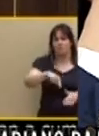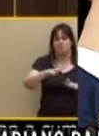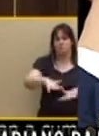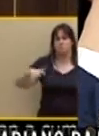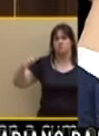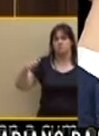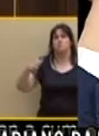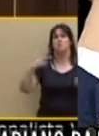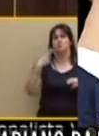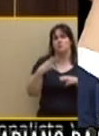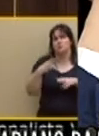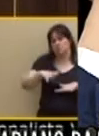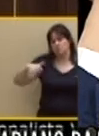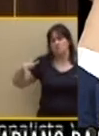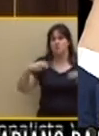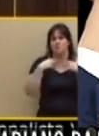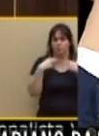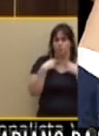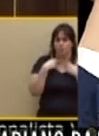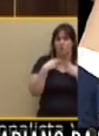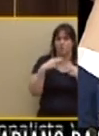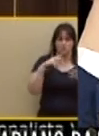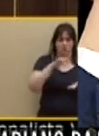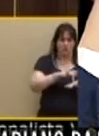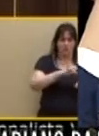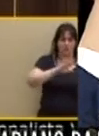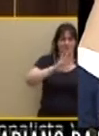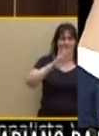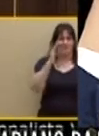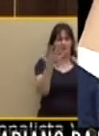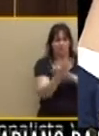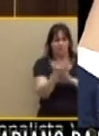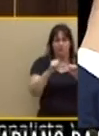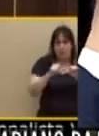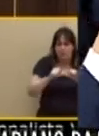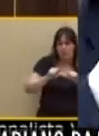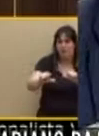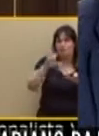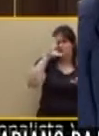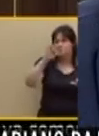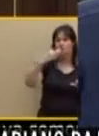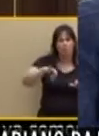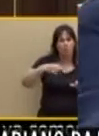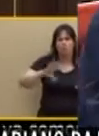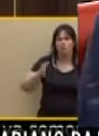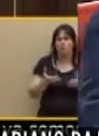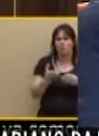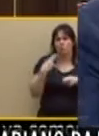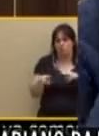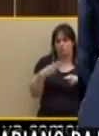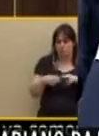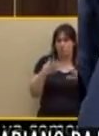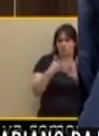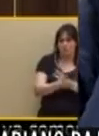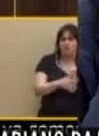un parlamentario colega de parlamentario más que tiene el catedrático delito constitucional sur por lo tanto hay una que no sé son